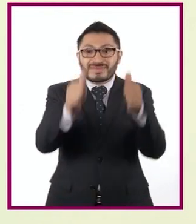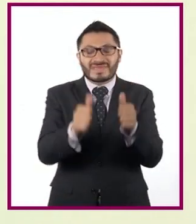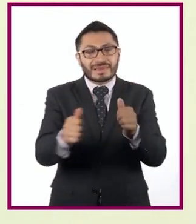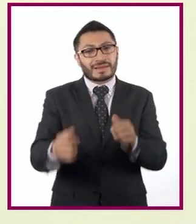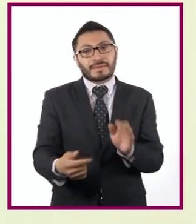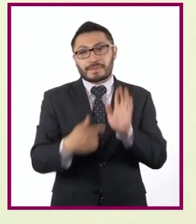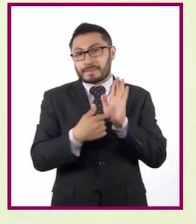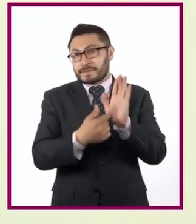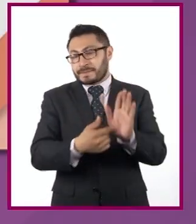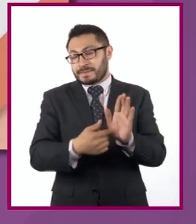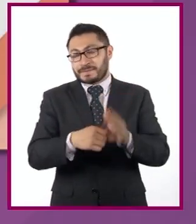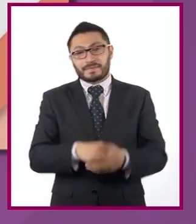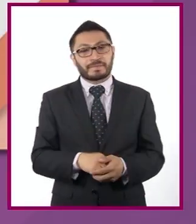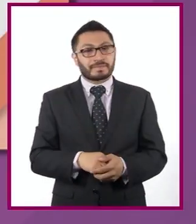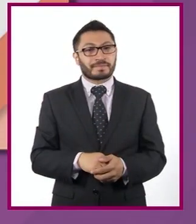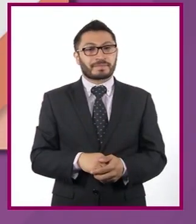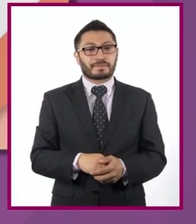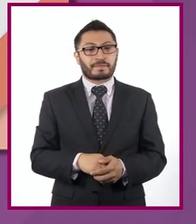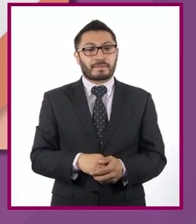siguiente audio.